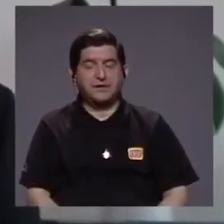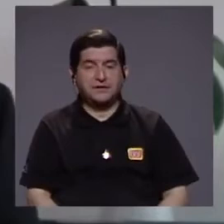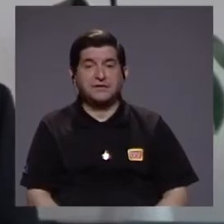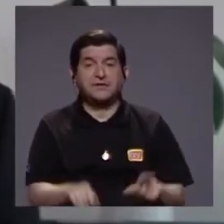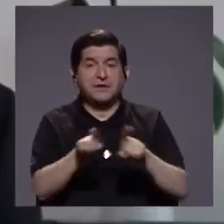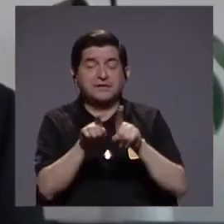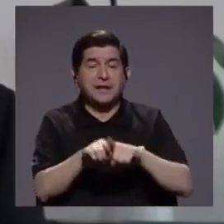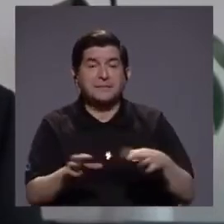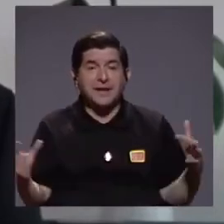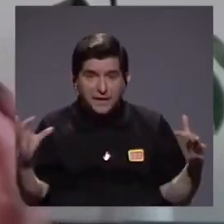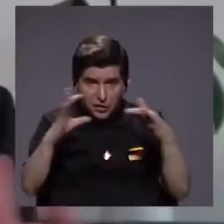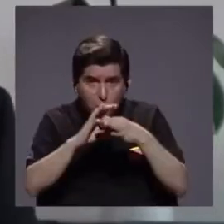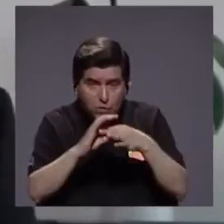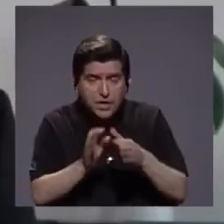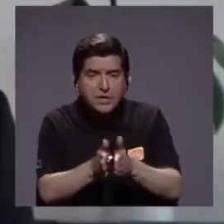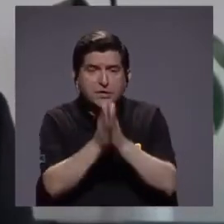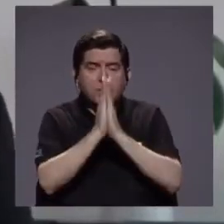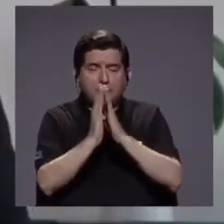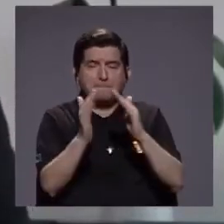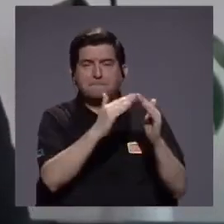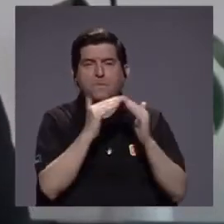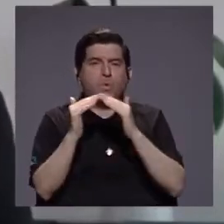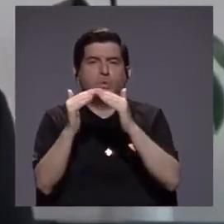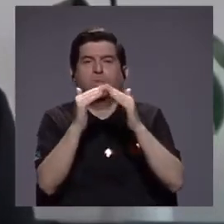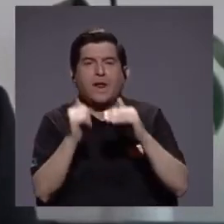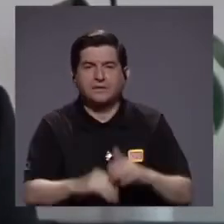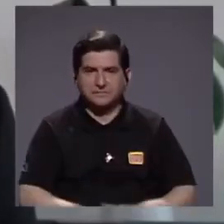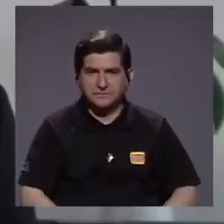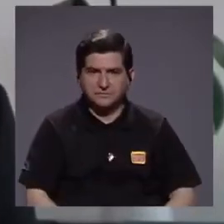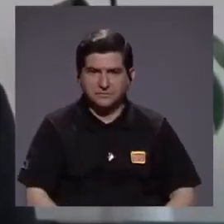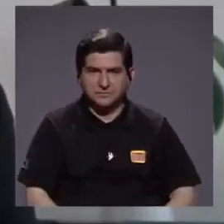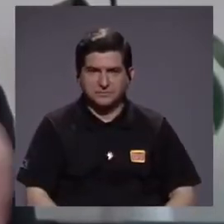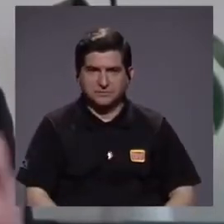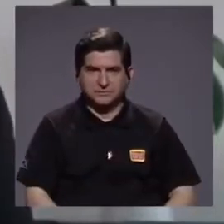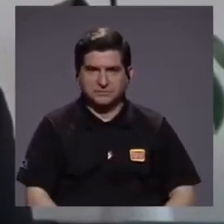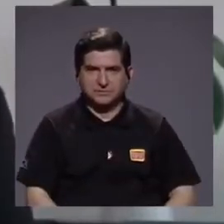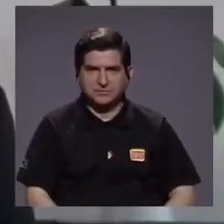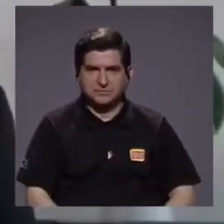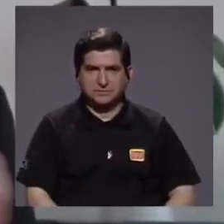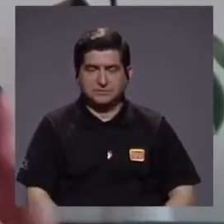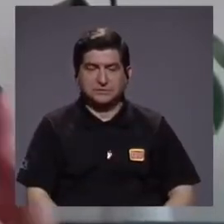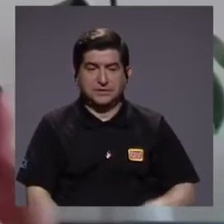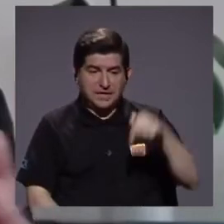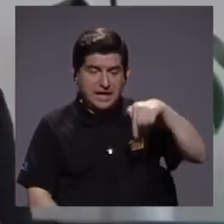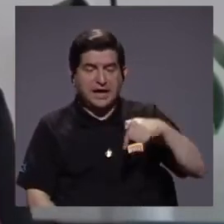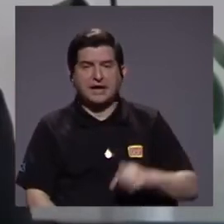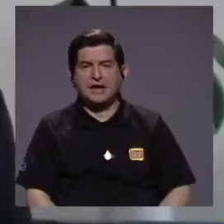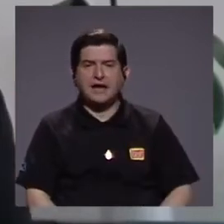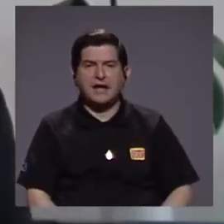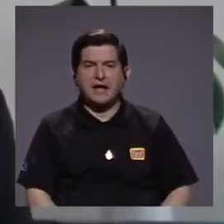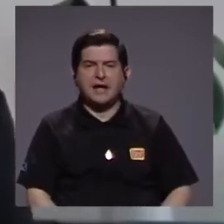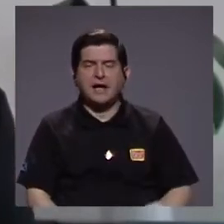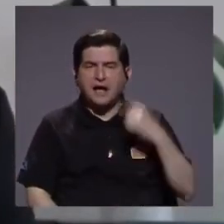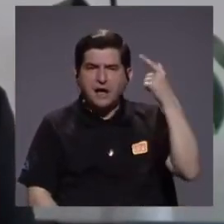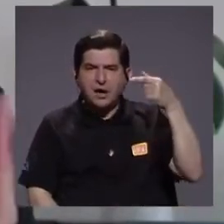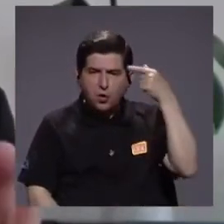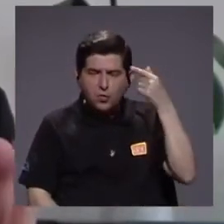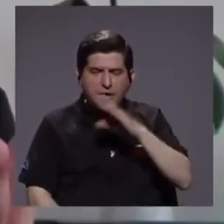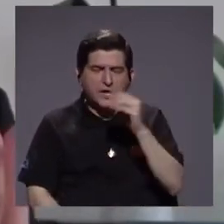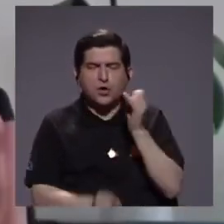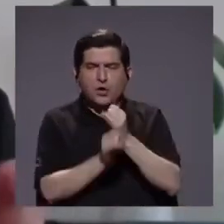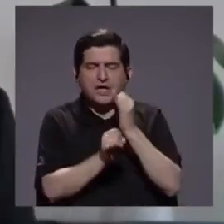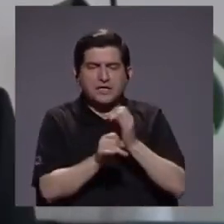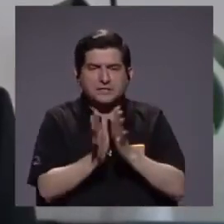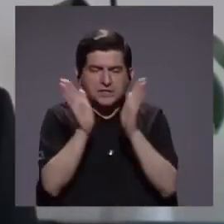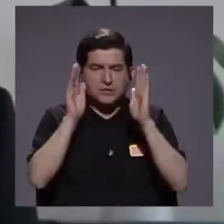incluso alineado con un llamado de la población de que como Estado y todas las instituciones públicas